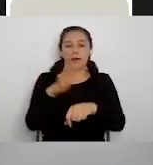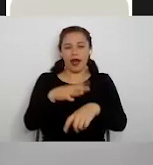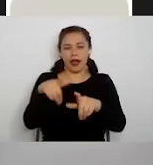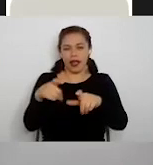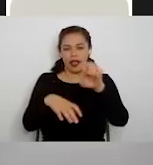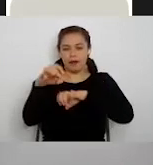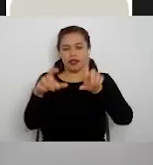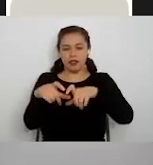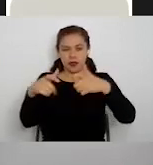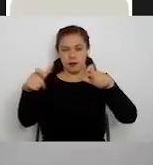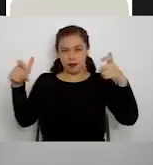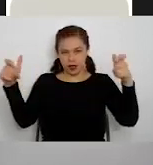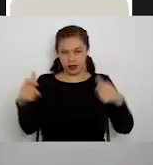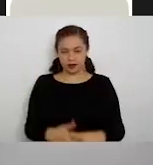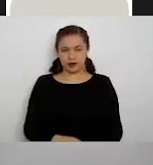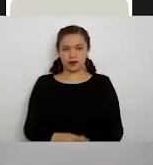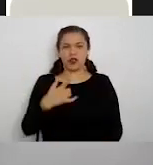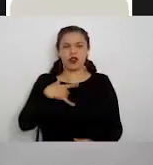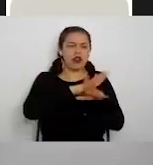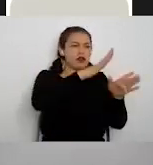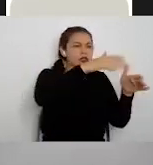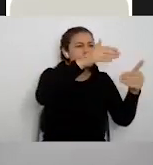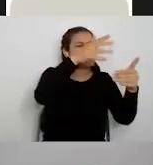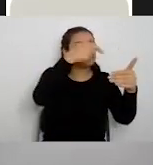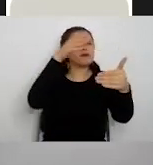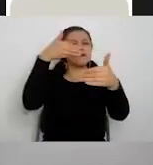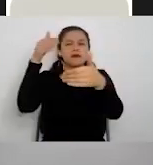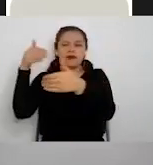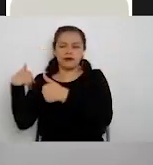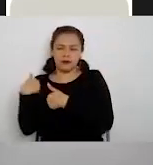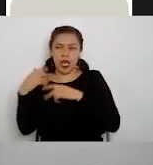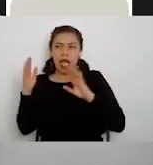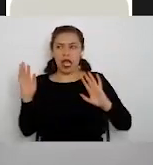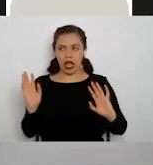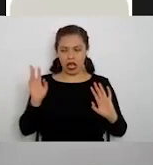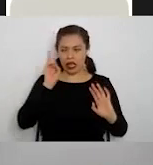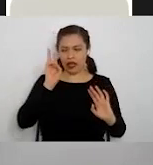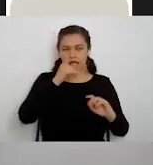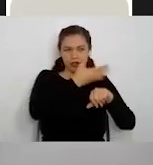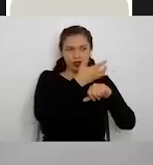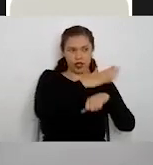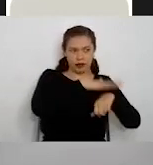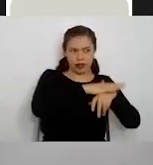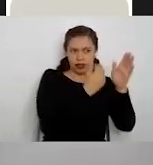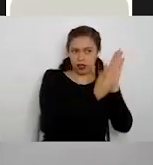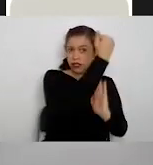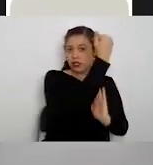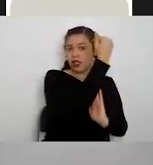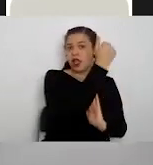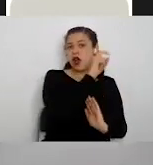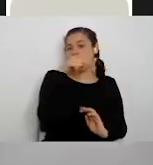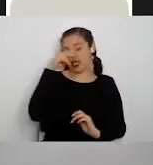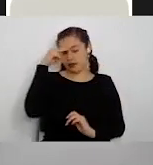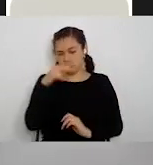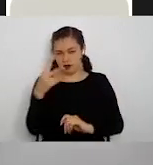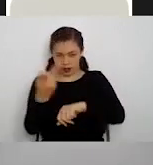estas cosas yo las voy recogiendo y digo, pues puede ser que el crecimiento de Estados Unidos sea más alto, o como pasa en México,